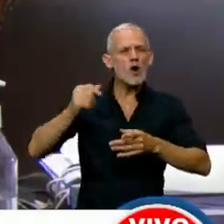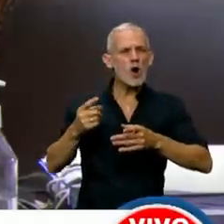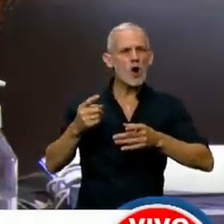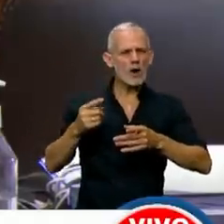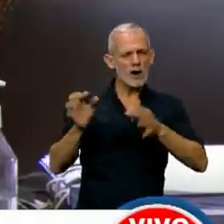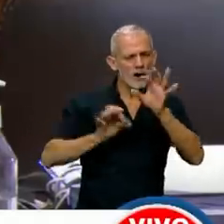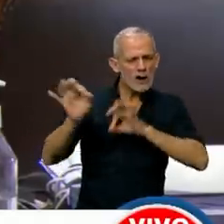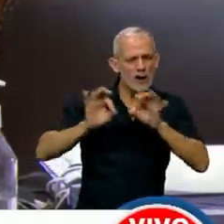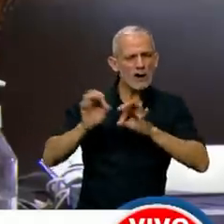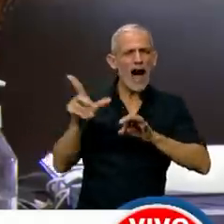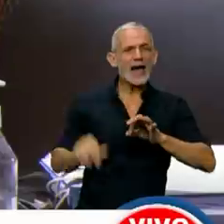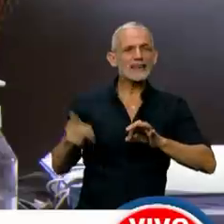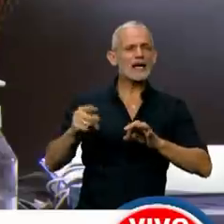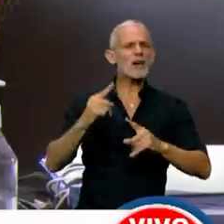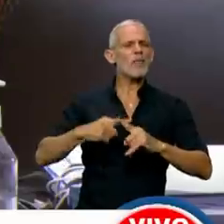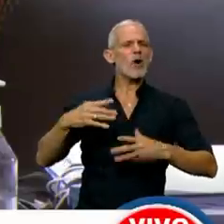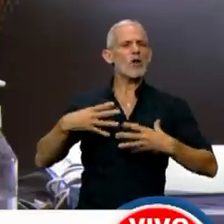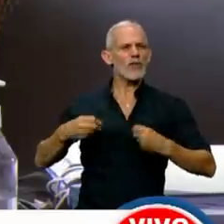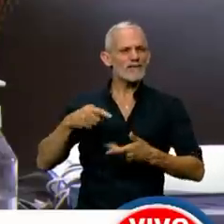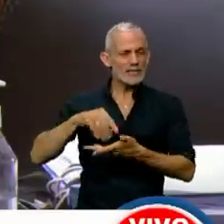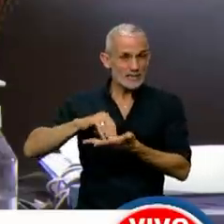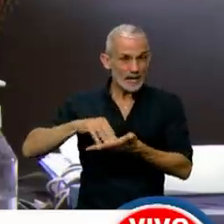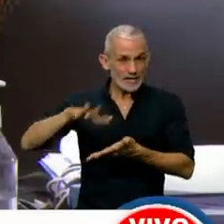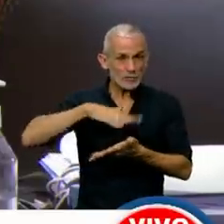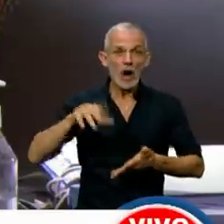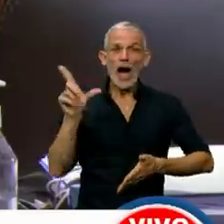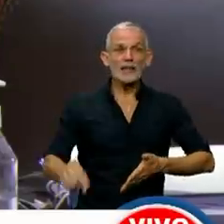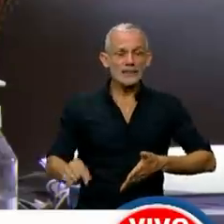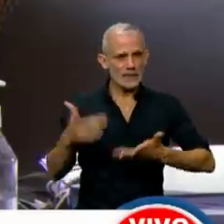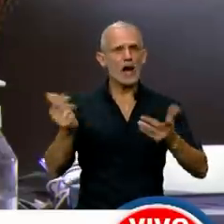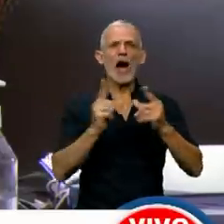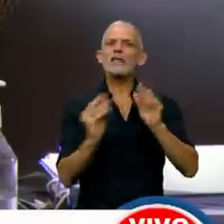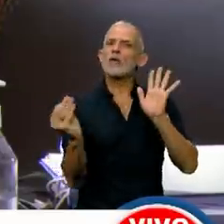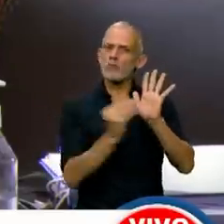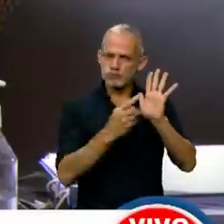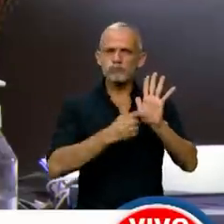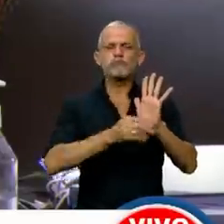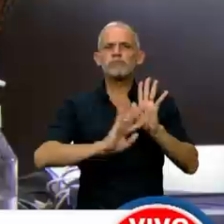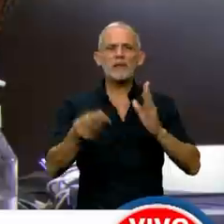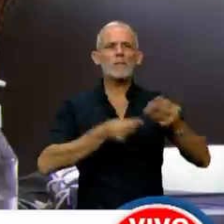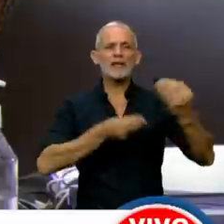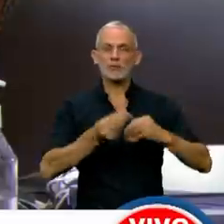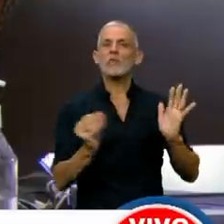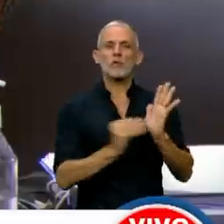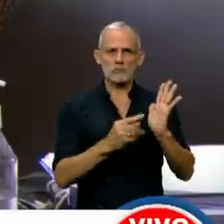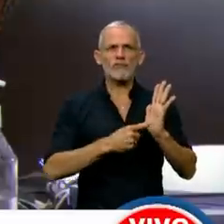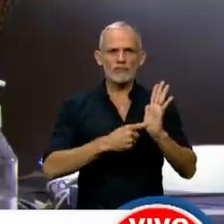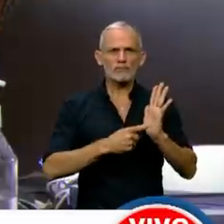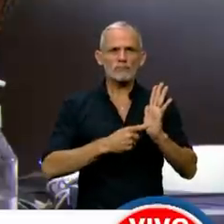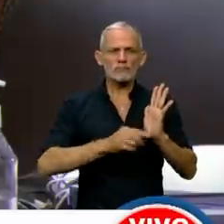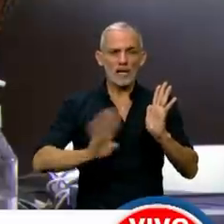argentino por la soberanía antártica está en un artículo específico de nuestro presupuesto